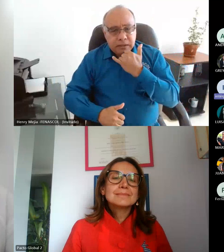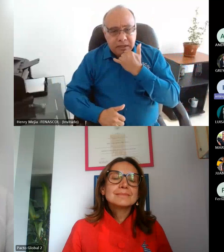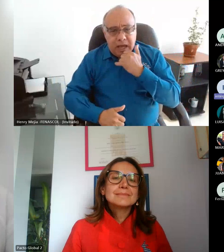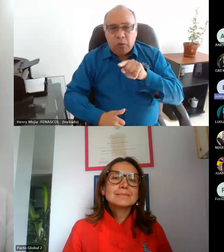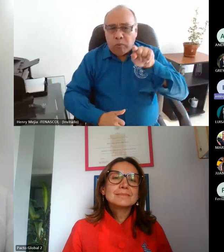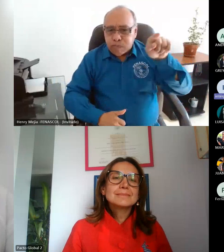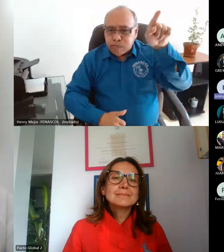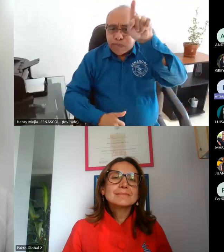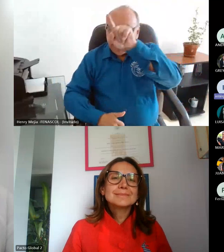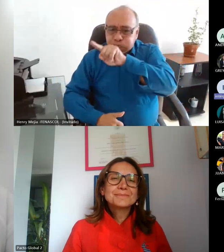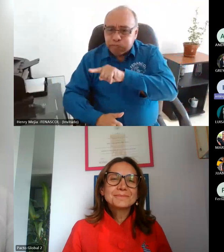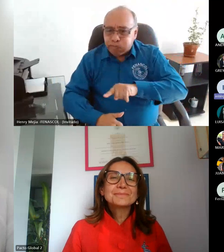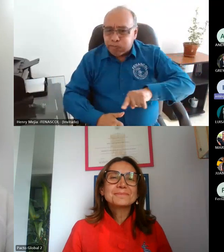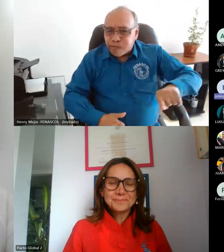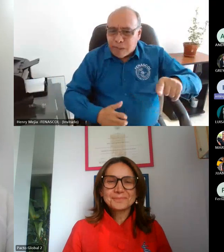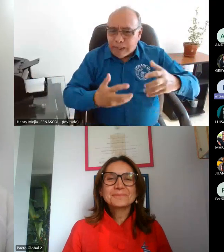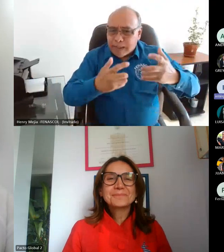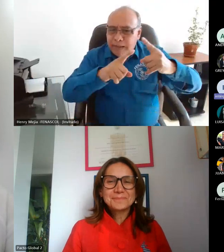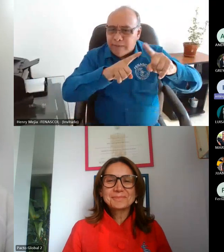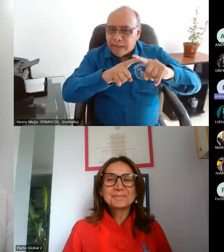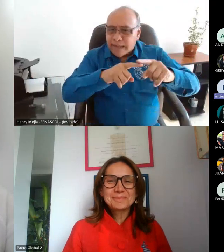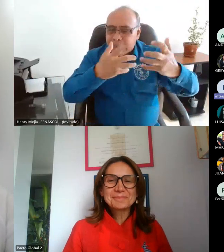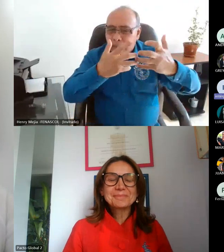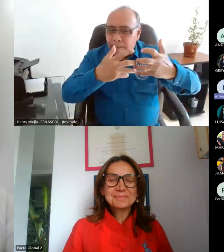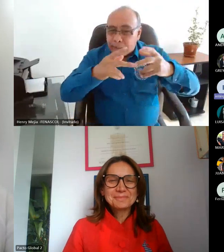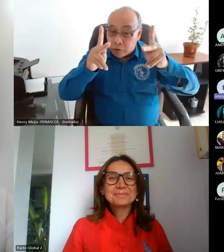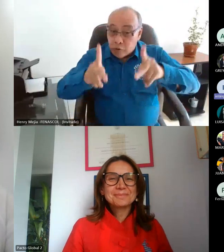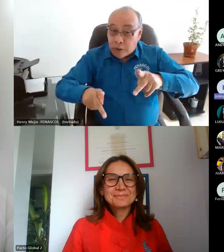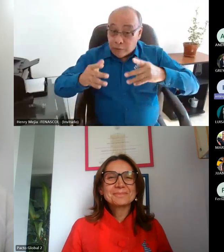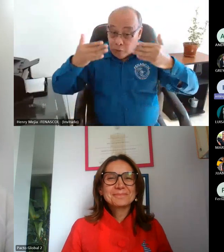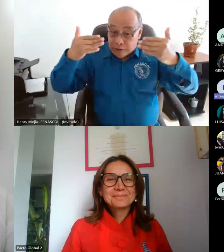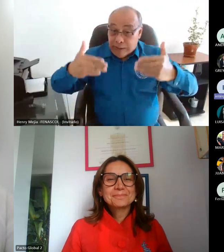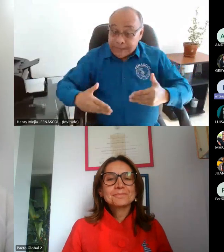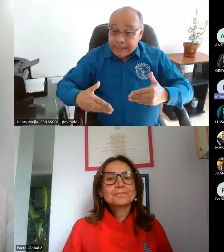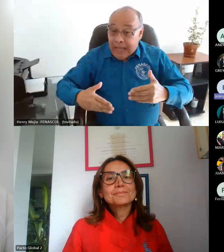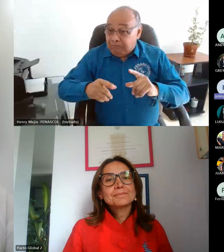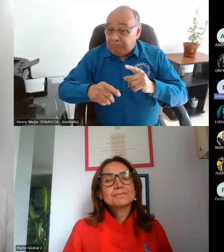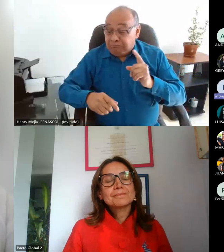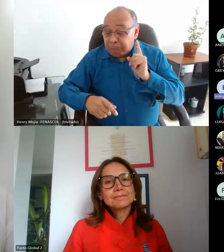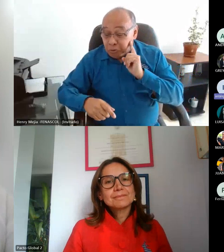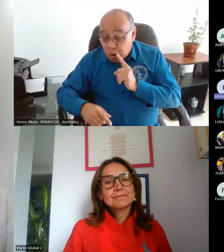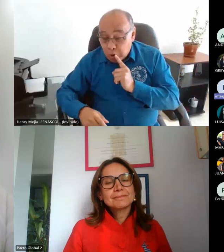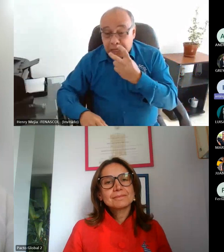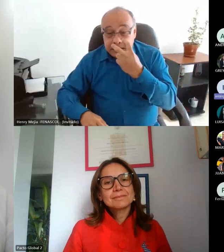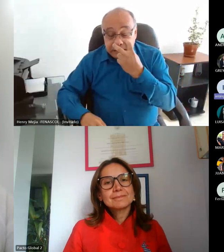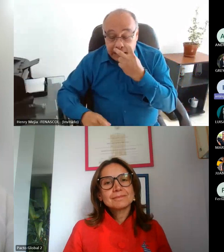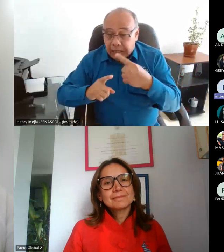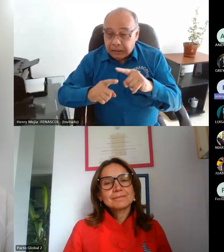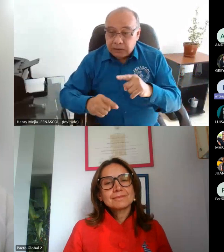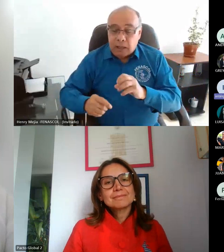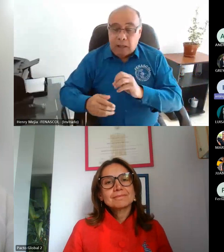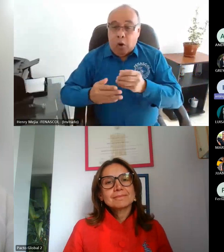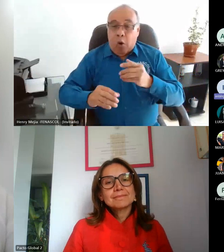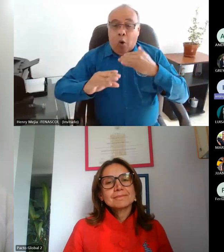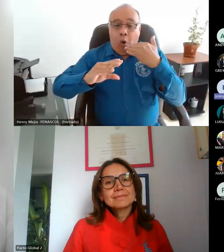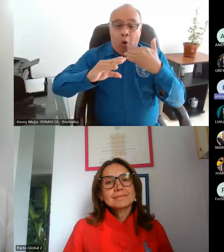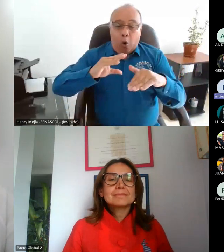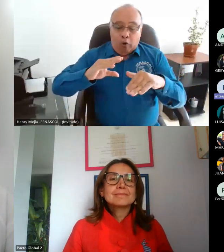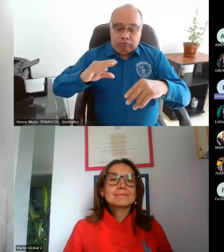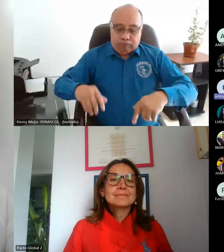ustedes van a contratar un perfil profesional eh hemos visto en diferentes empresas que pues ya